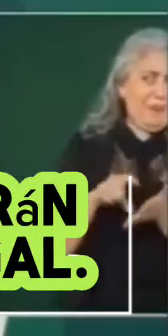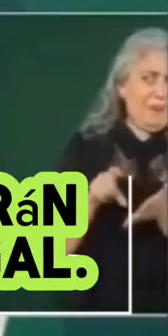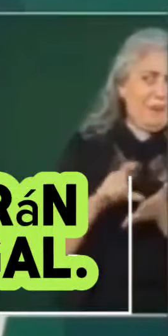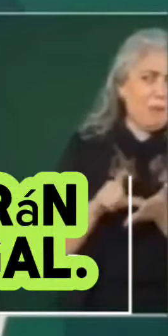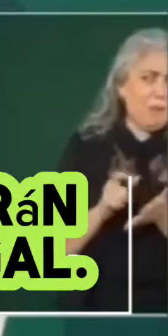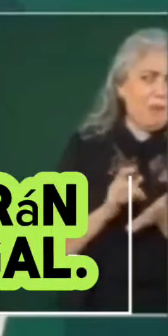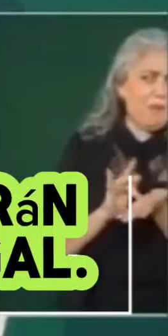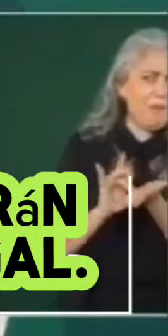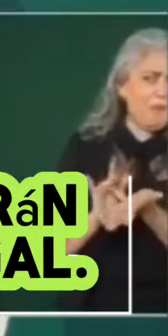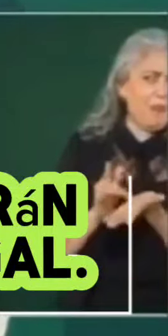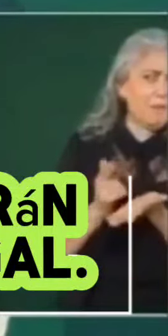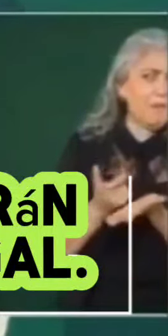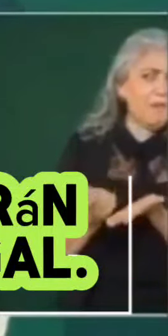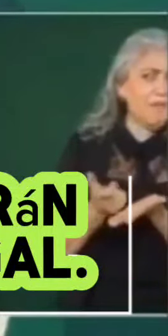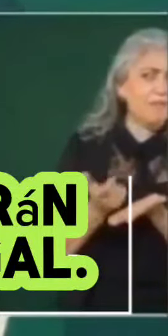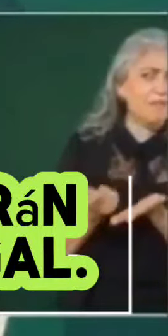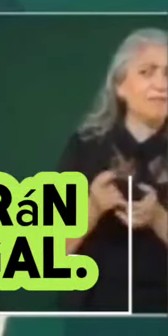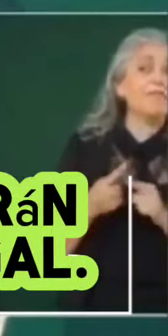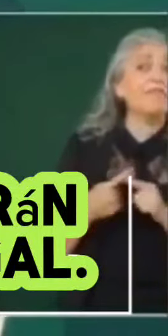quién pompó.